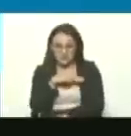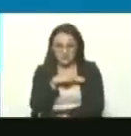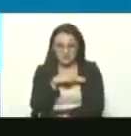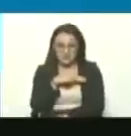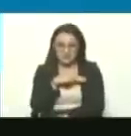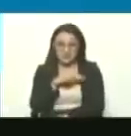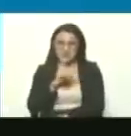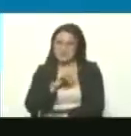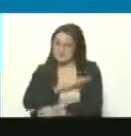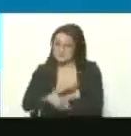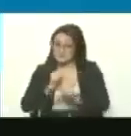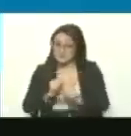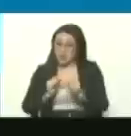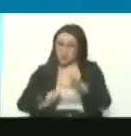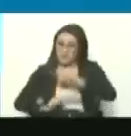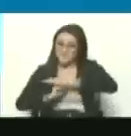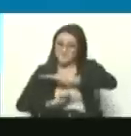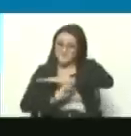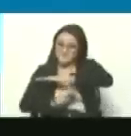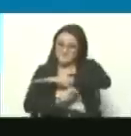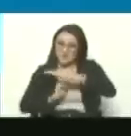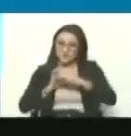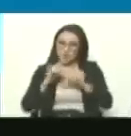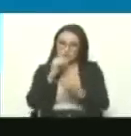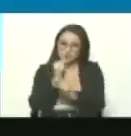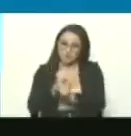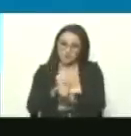que repotenciarlo, hay que meterle todo el trabajo.